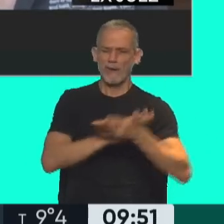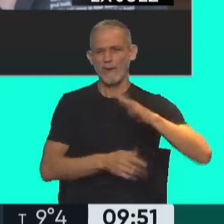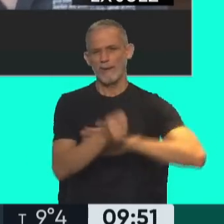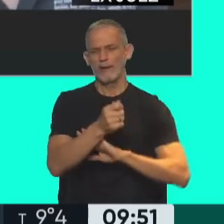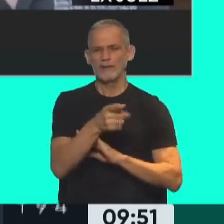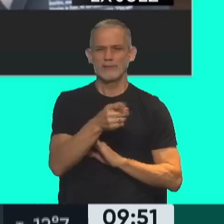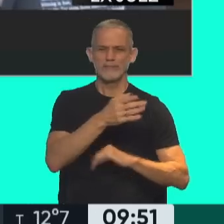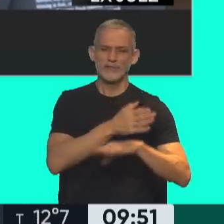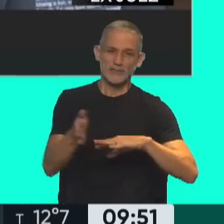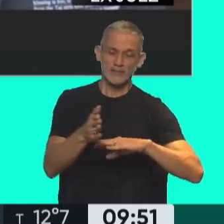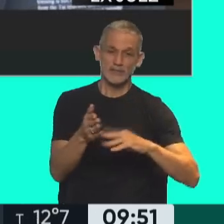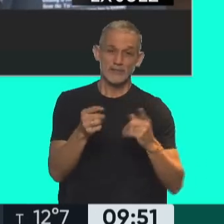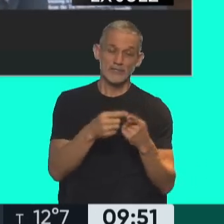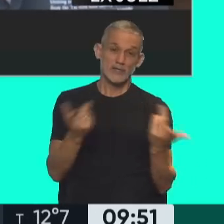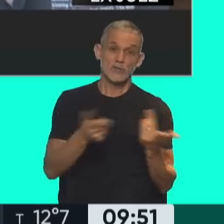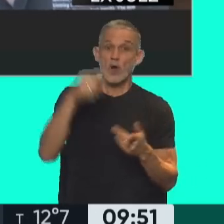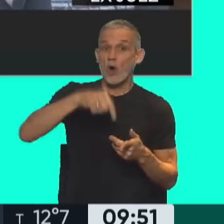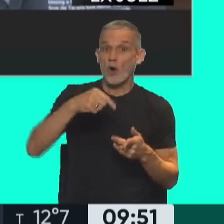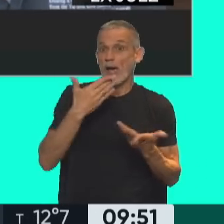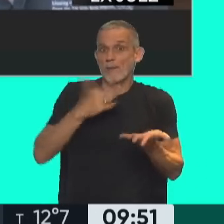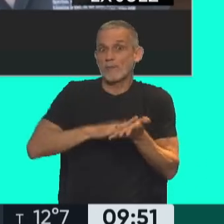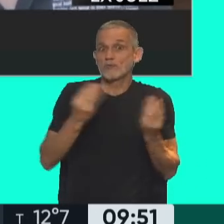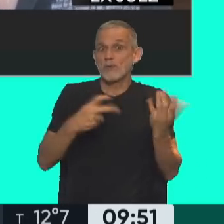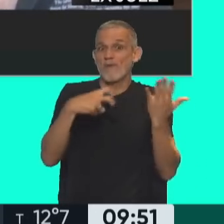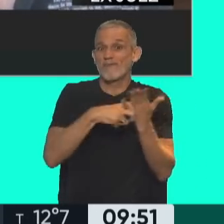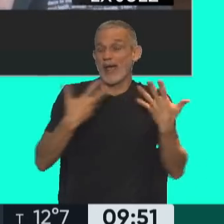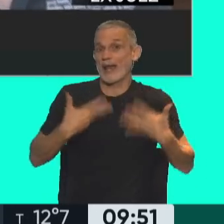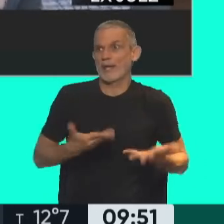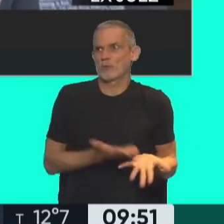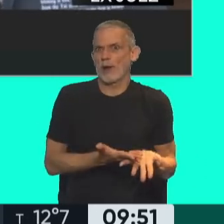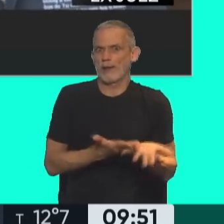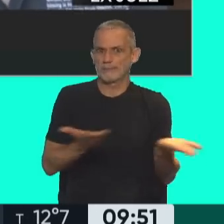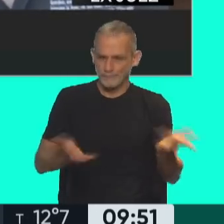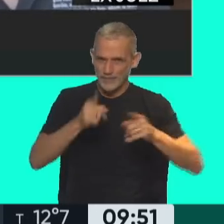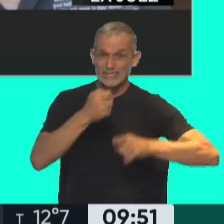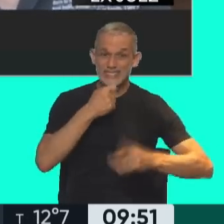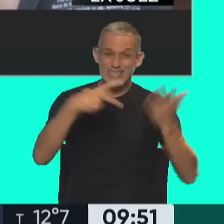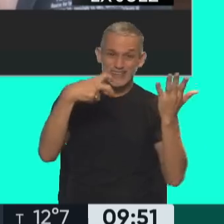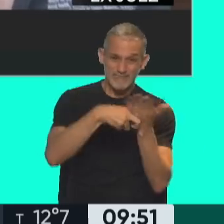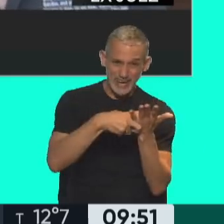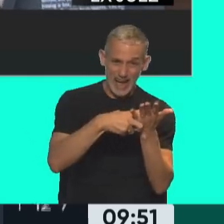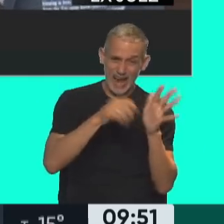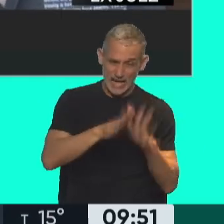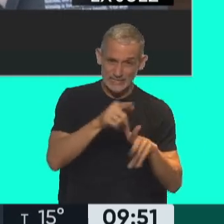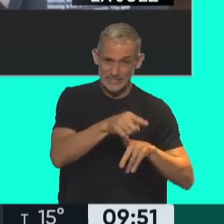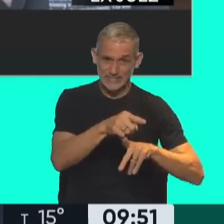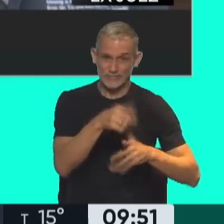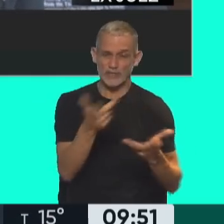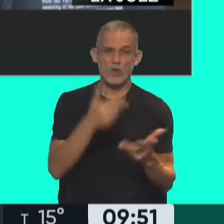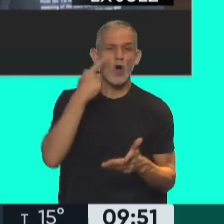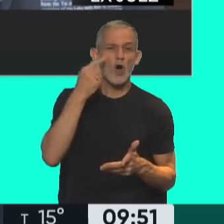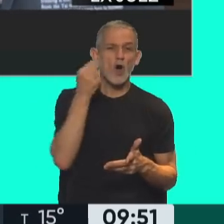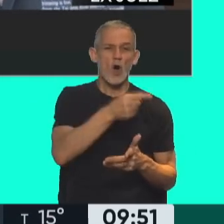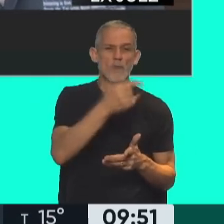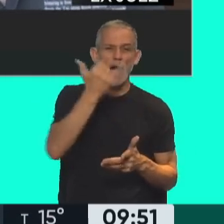judicial hace que hoy tengo que hablar de un fiscal natural ahora si el fiscal natural entre comillas es un hombre